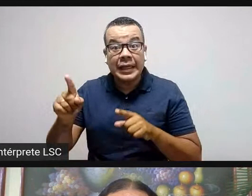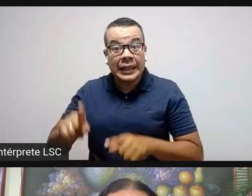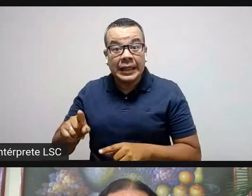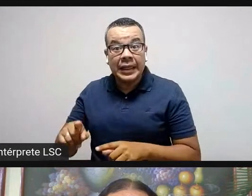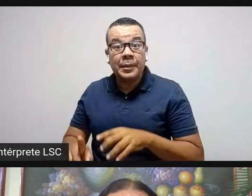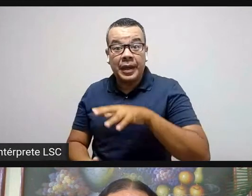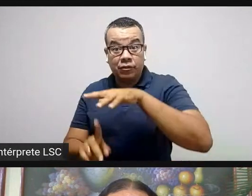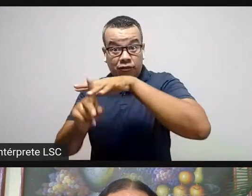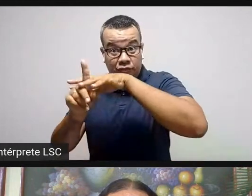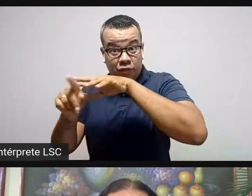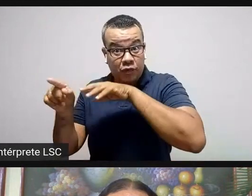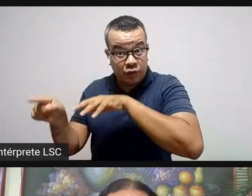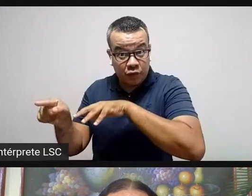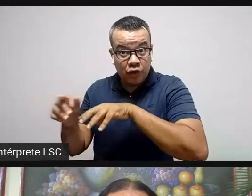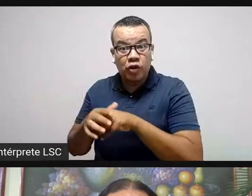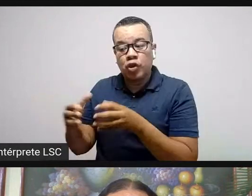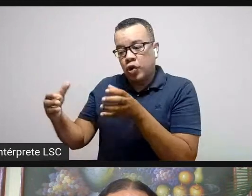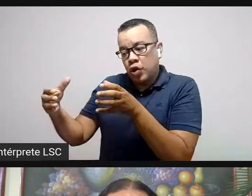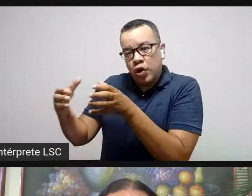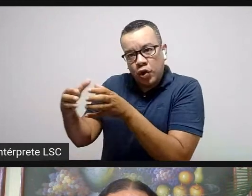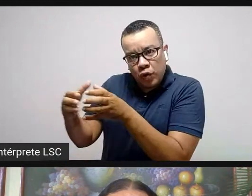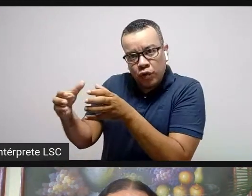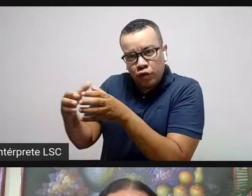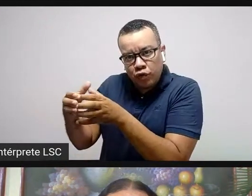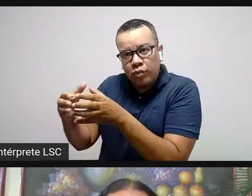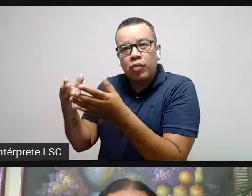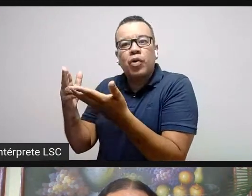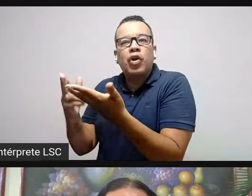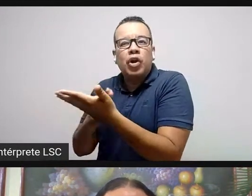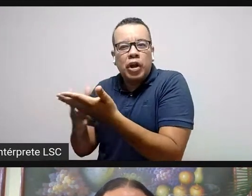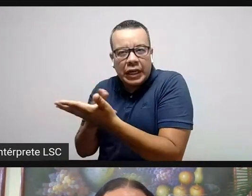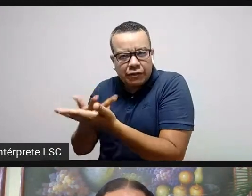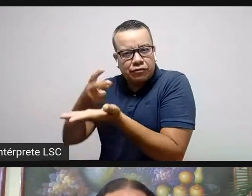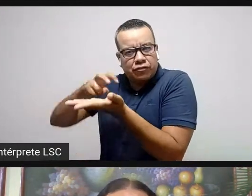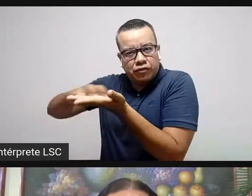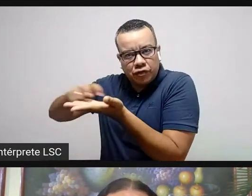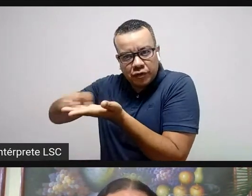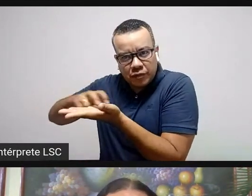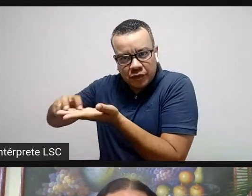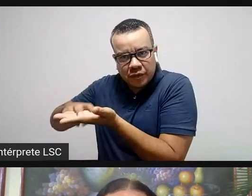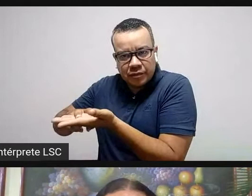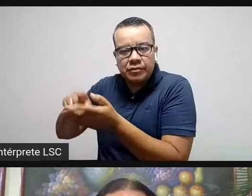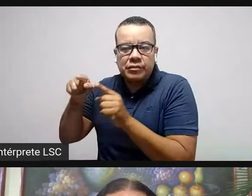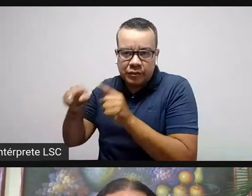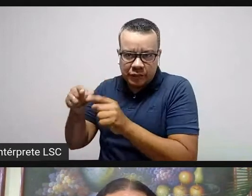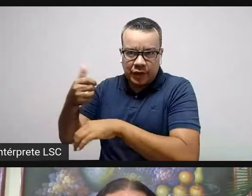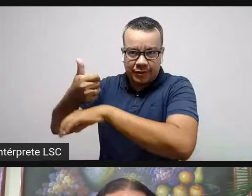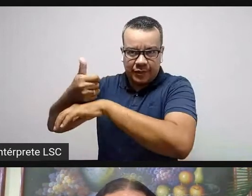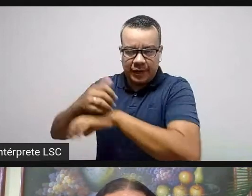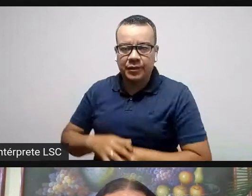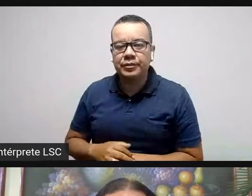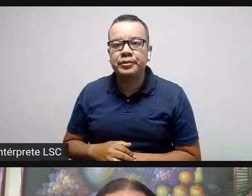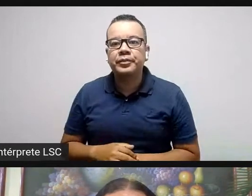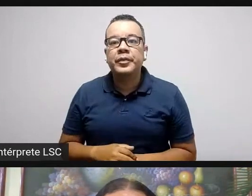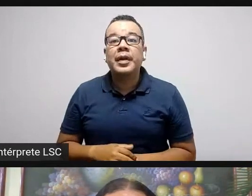editorial de El Búho Tuerto. Revista Indoamericana de Cultura desde el 2006.